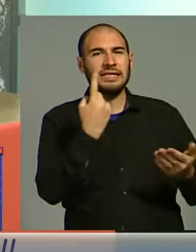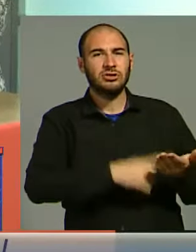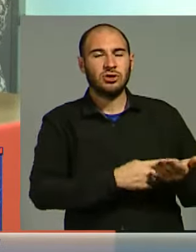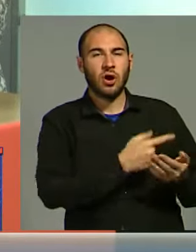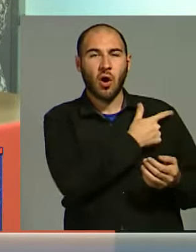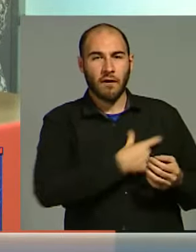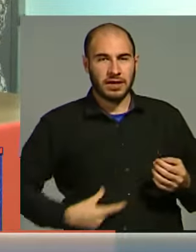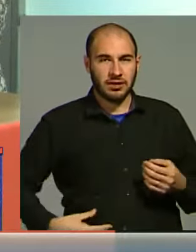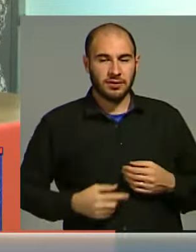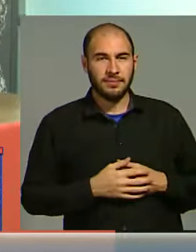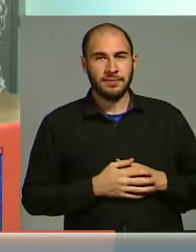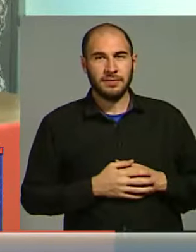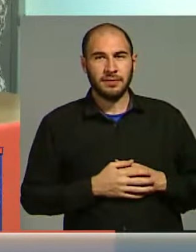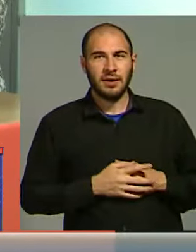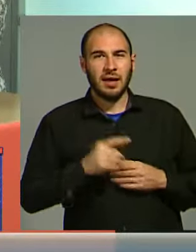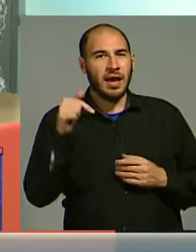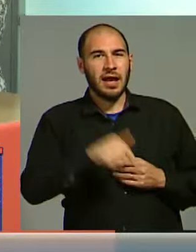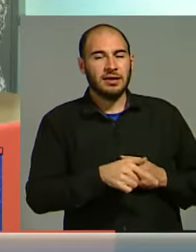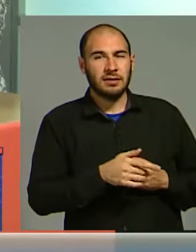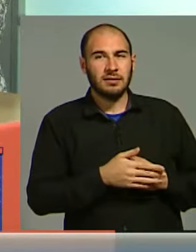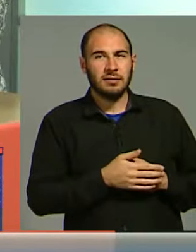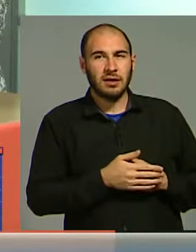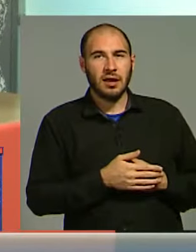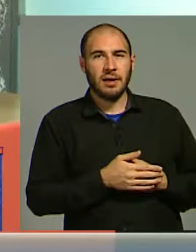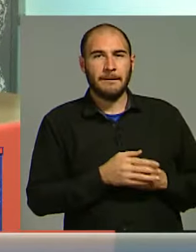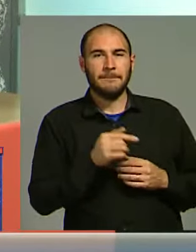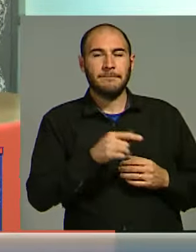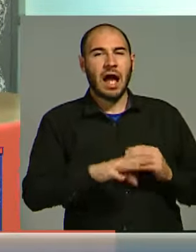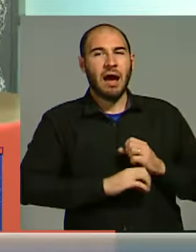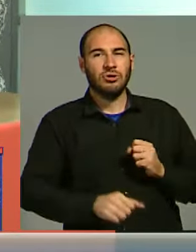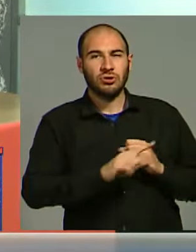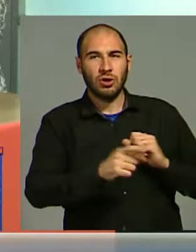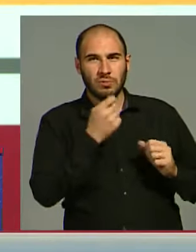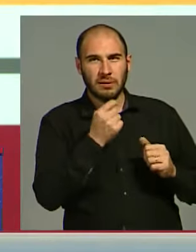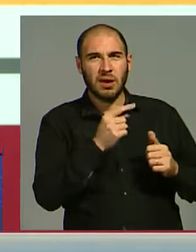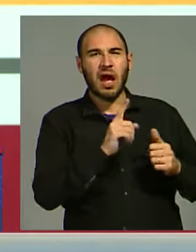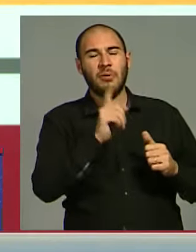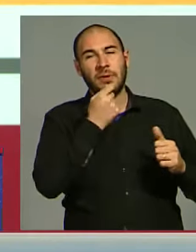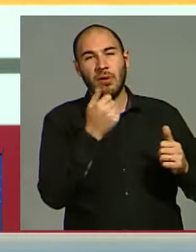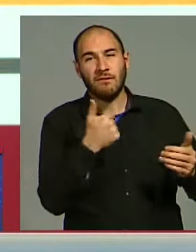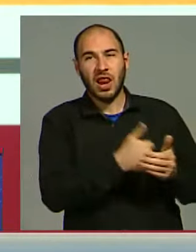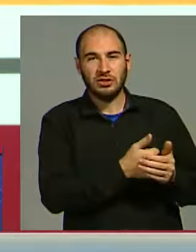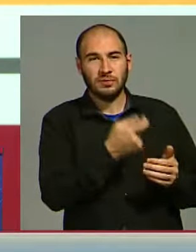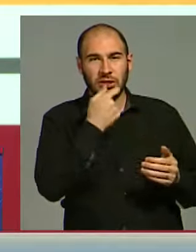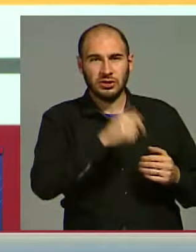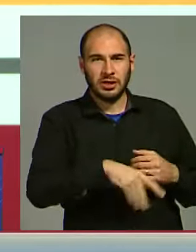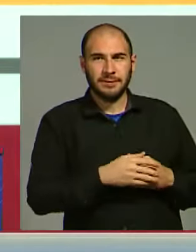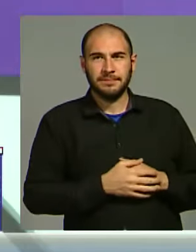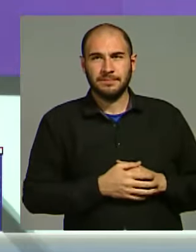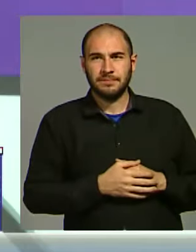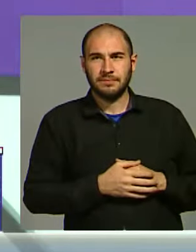del gobierno de que no se aplique justamente la posibilidad del aborto en caso excepcional de violación aquí en la provincia de